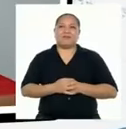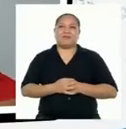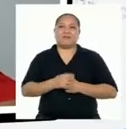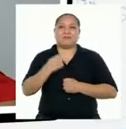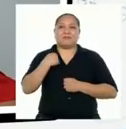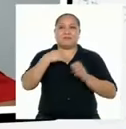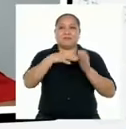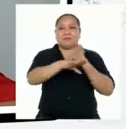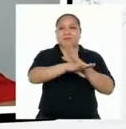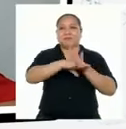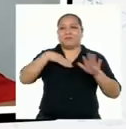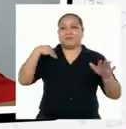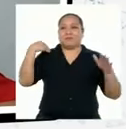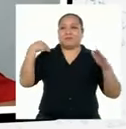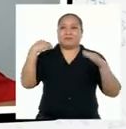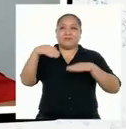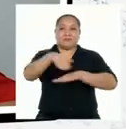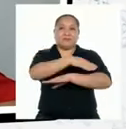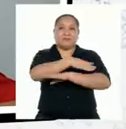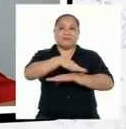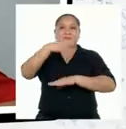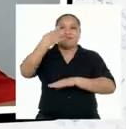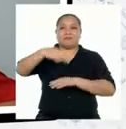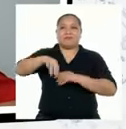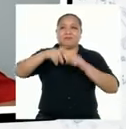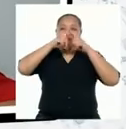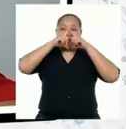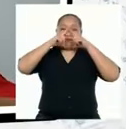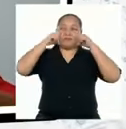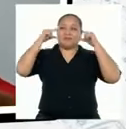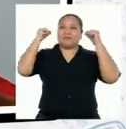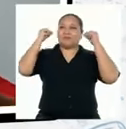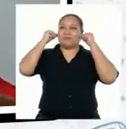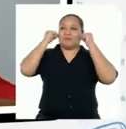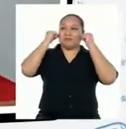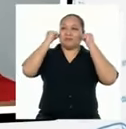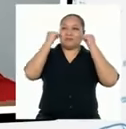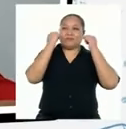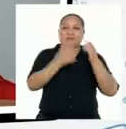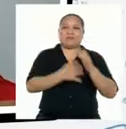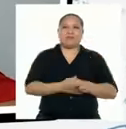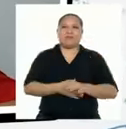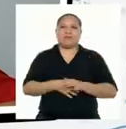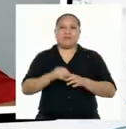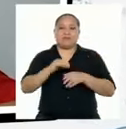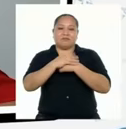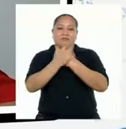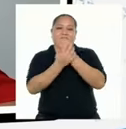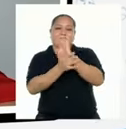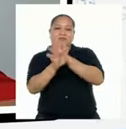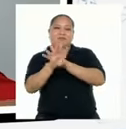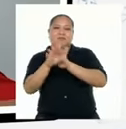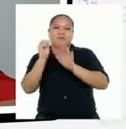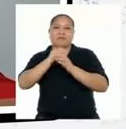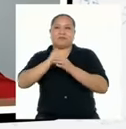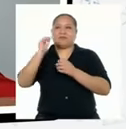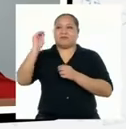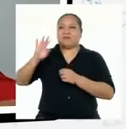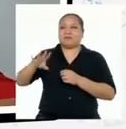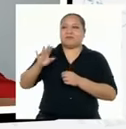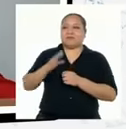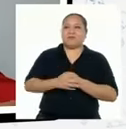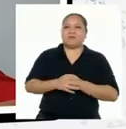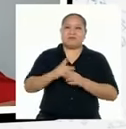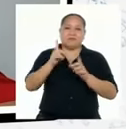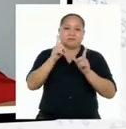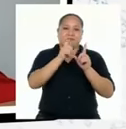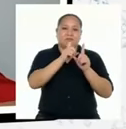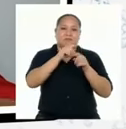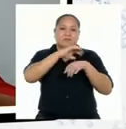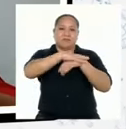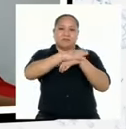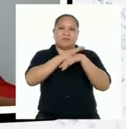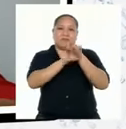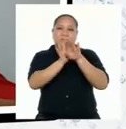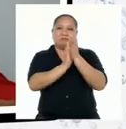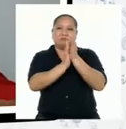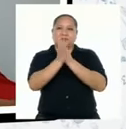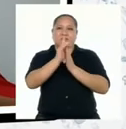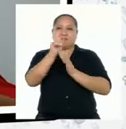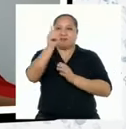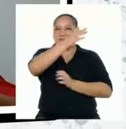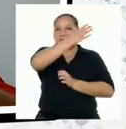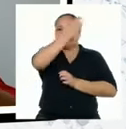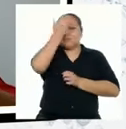salir a la calle, siempre hay que hacerlo con nuestro tapabocas y llevar nuestros pañuelos desechables, llevar nuestro alcohol en gel, y